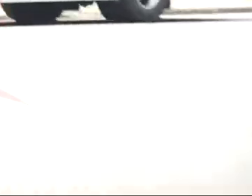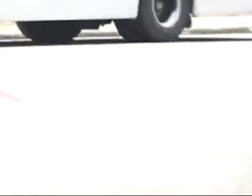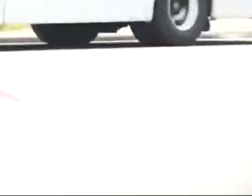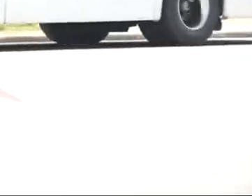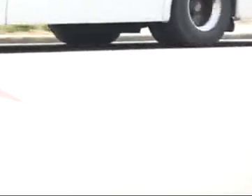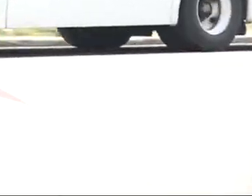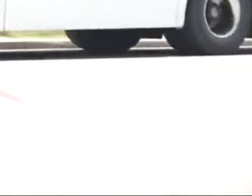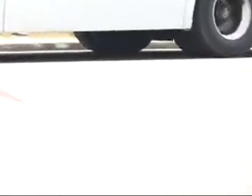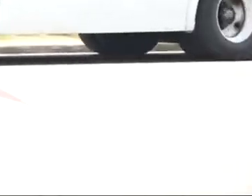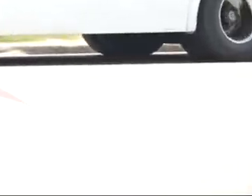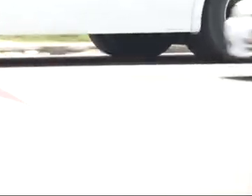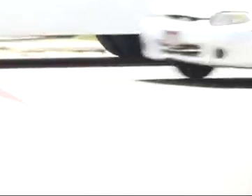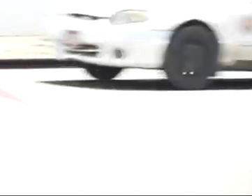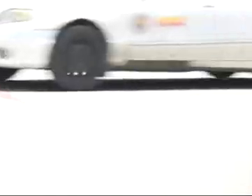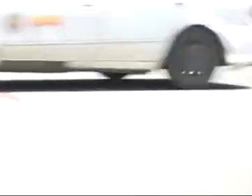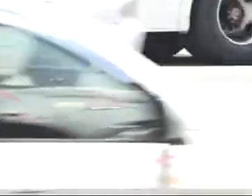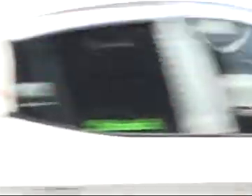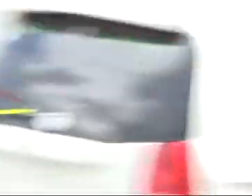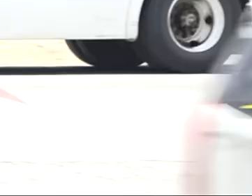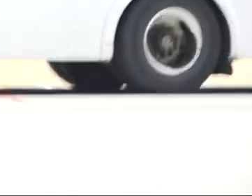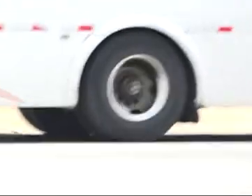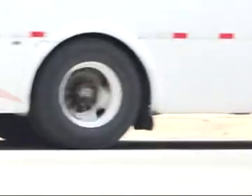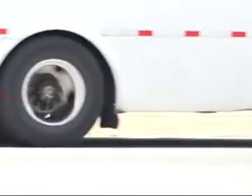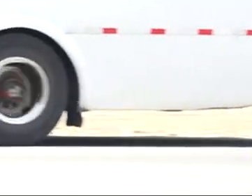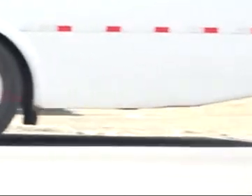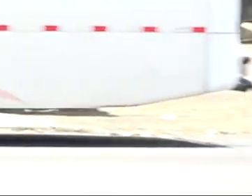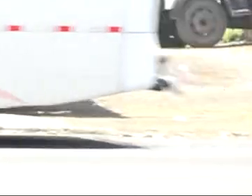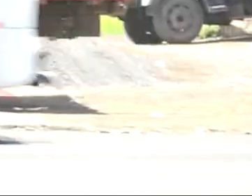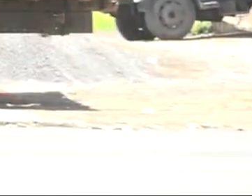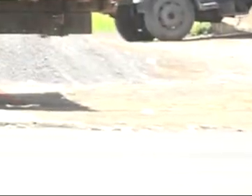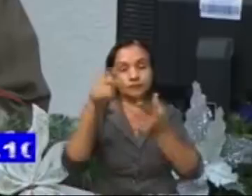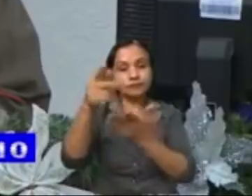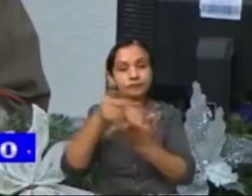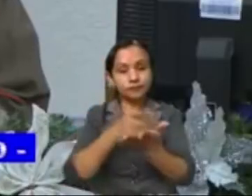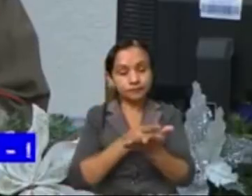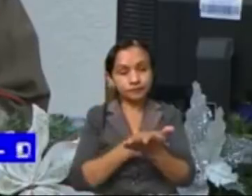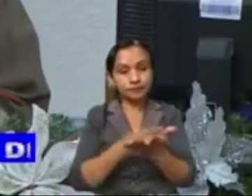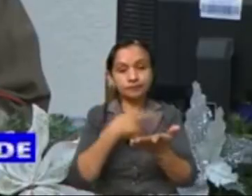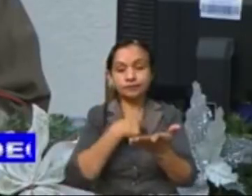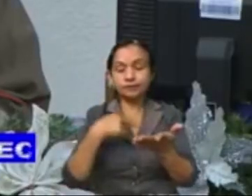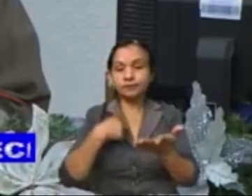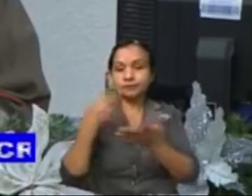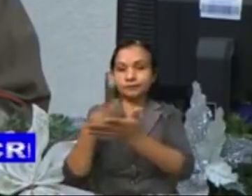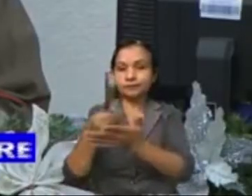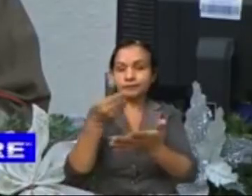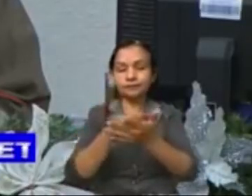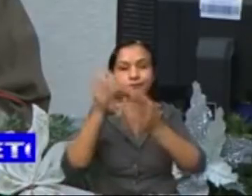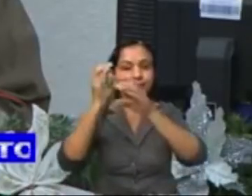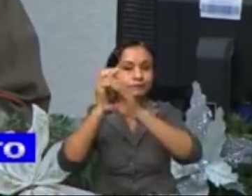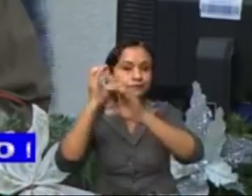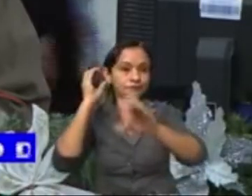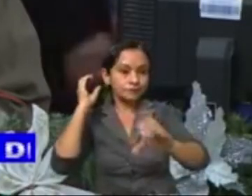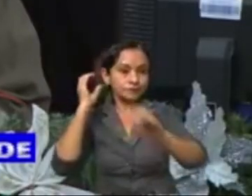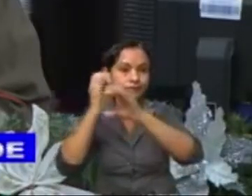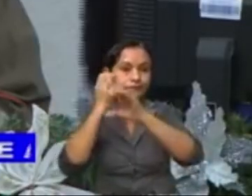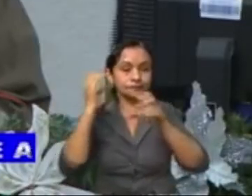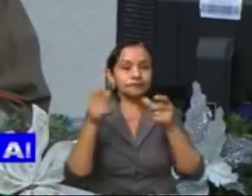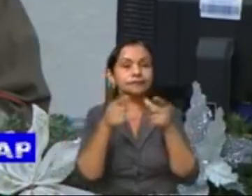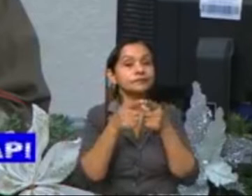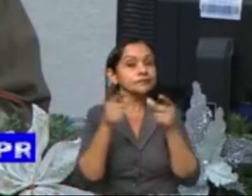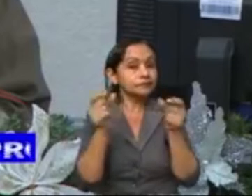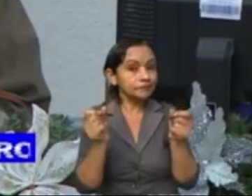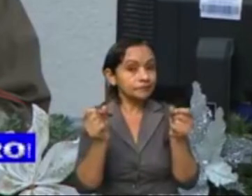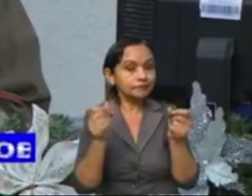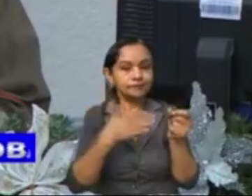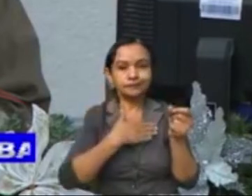16.832.000 euros que serán utilizados para mejorar el transporte público. La adquisición de autobuses para el transporte público de la ciudad de